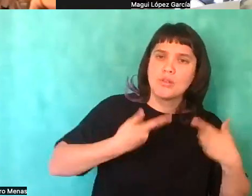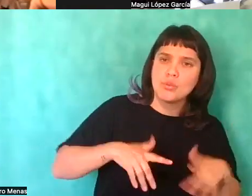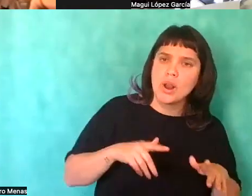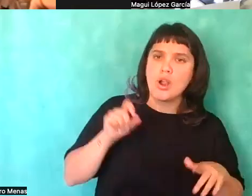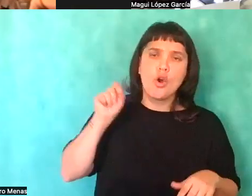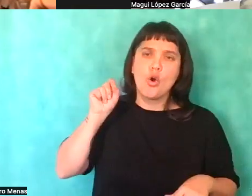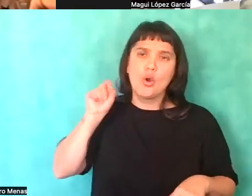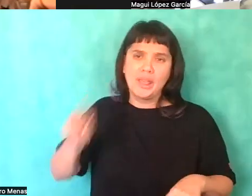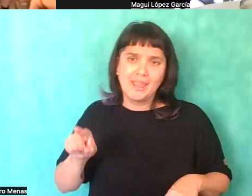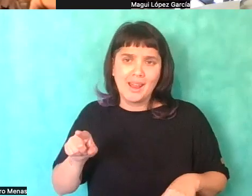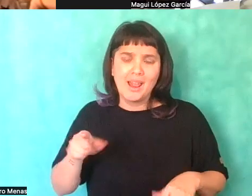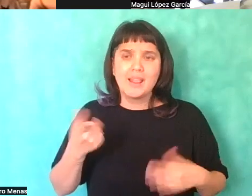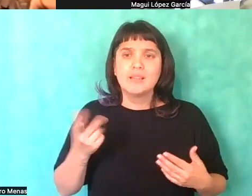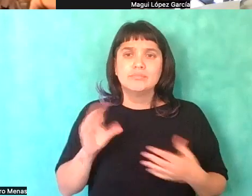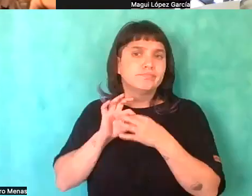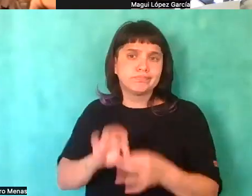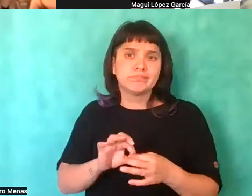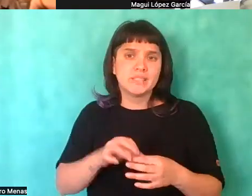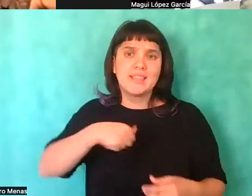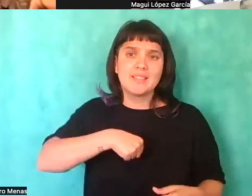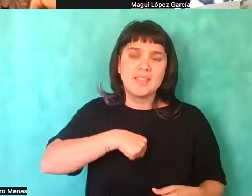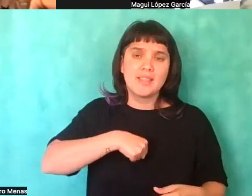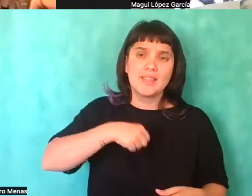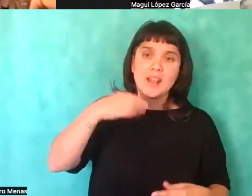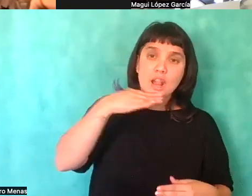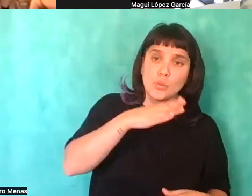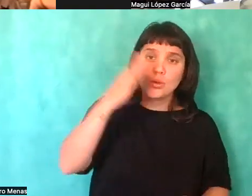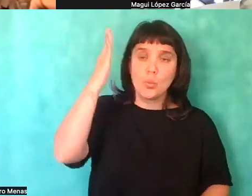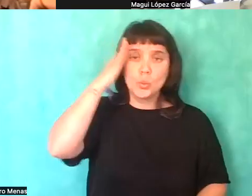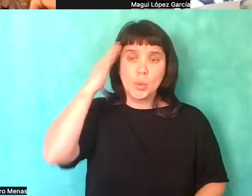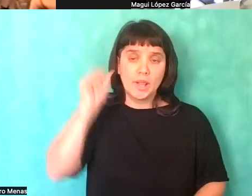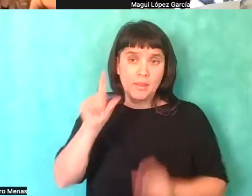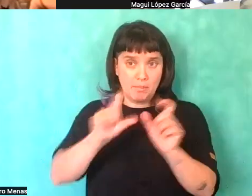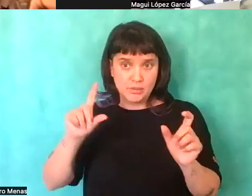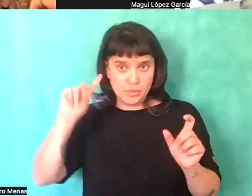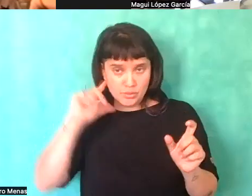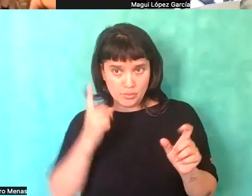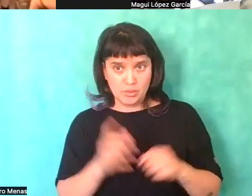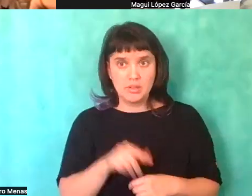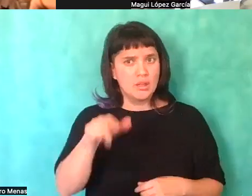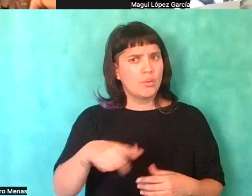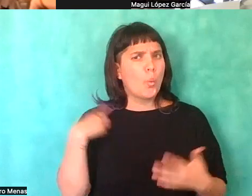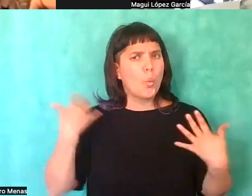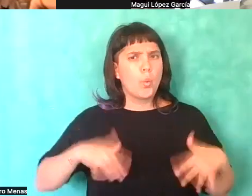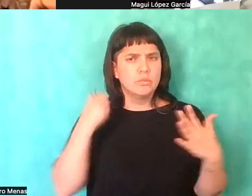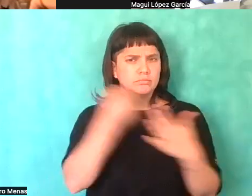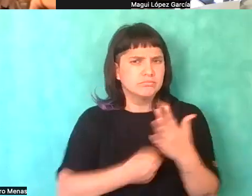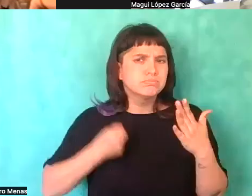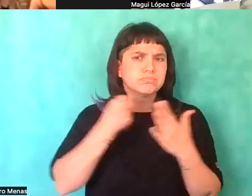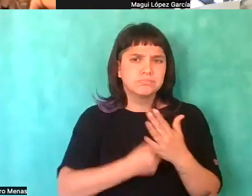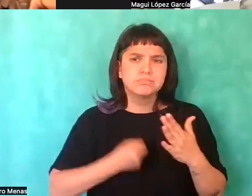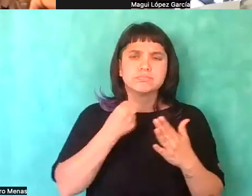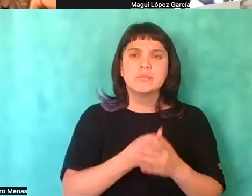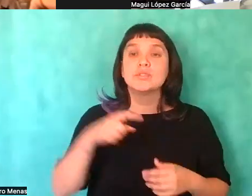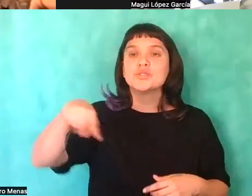lengua que forma parte de la identidad lingüístico-cultural de las personas sordas. Y esto fue algo muy batallado, porque yo escuchaba programas de ustedes que